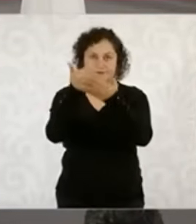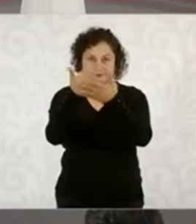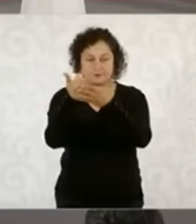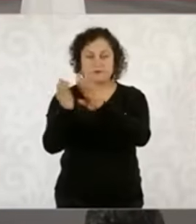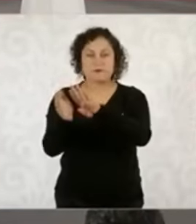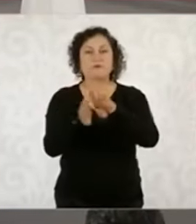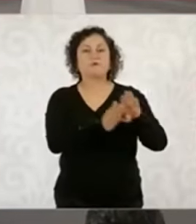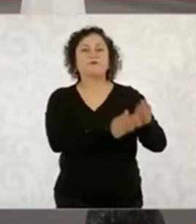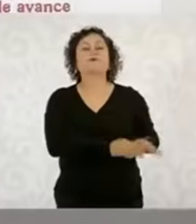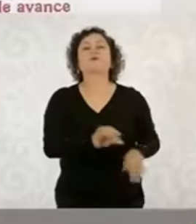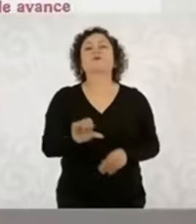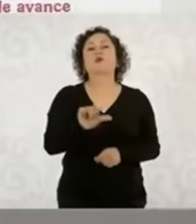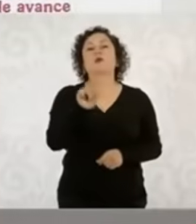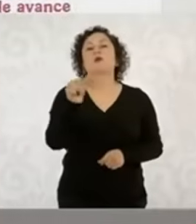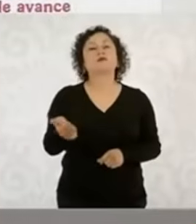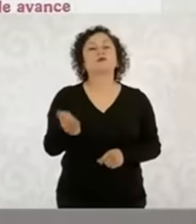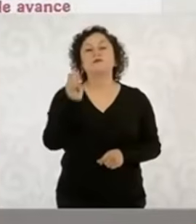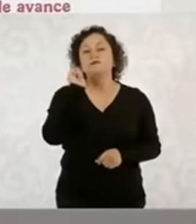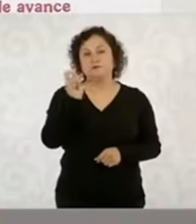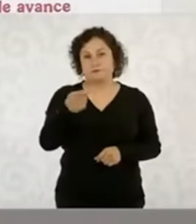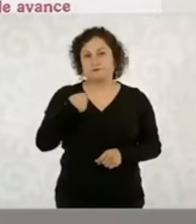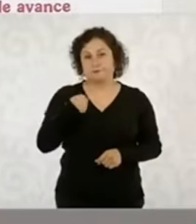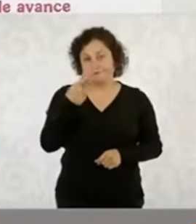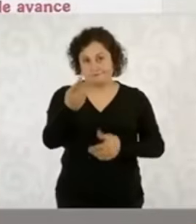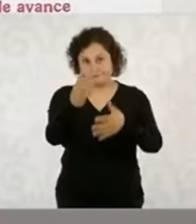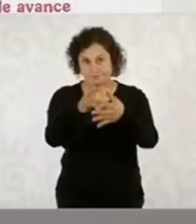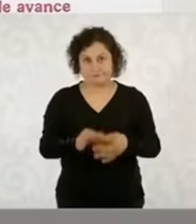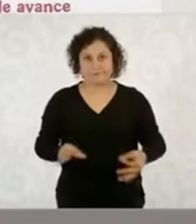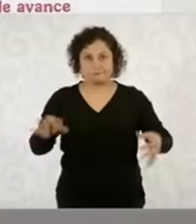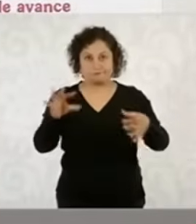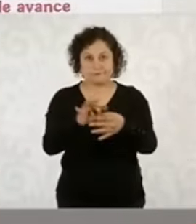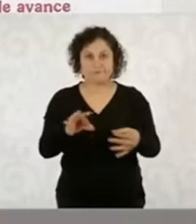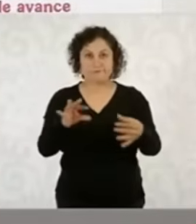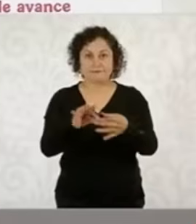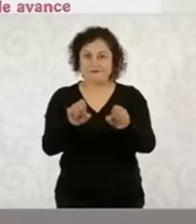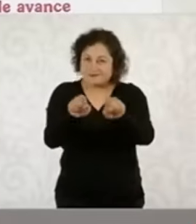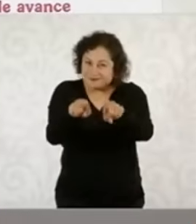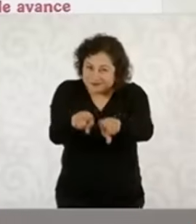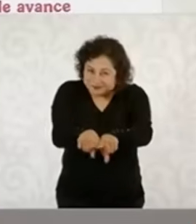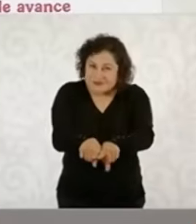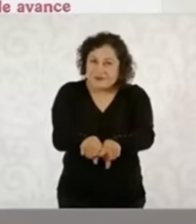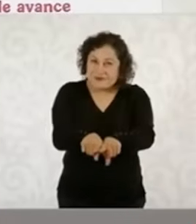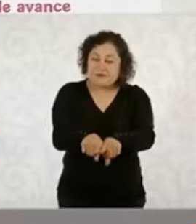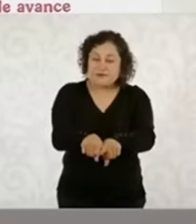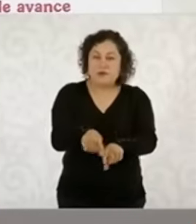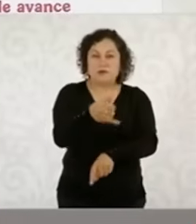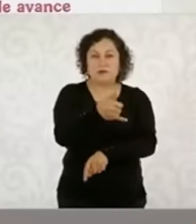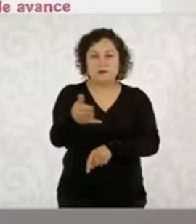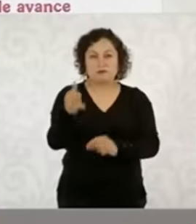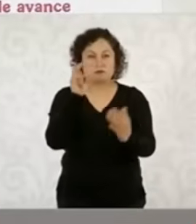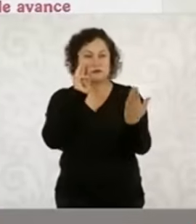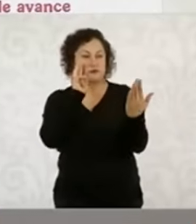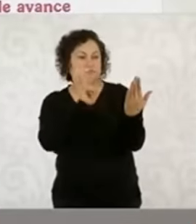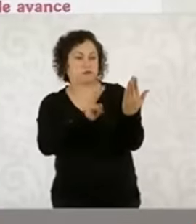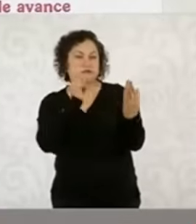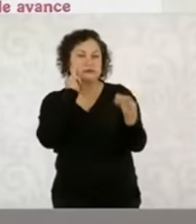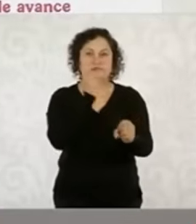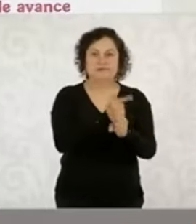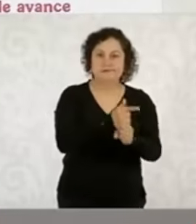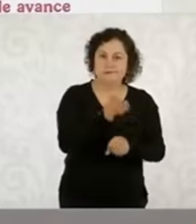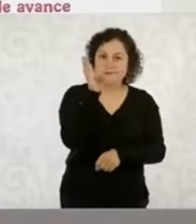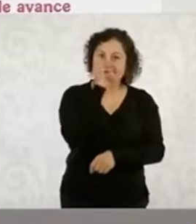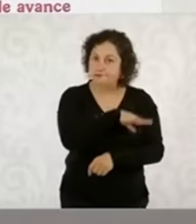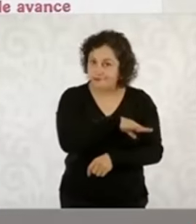Ahora les platico un problema que también encontramos en el Infonavit y que fue producto de